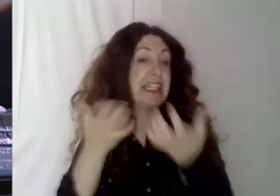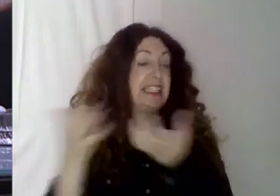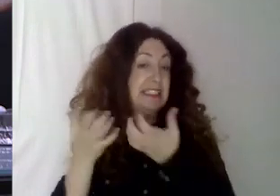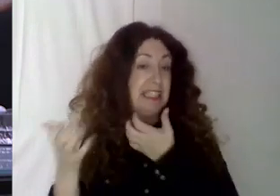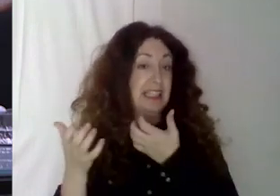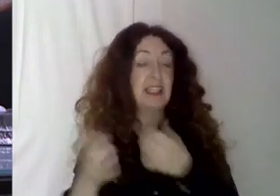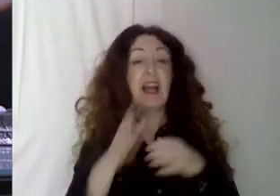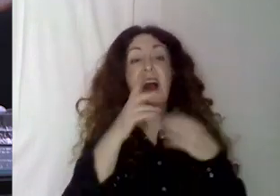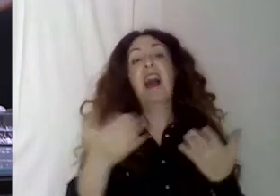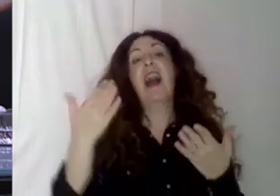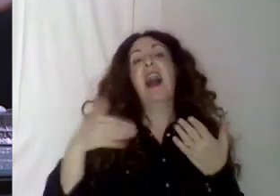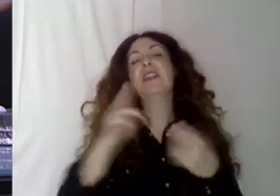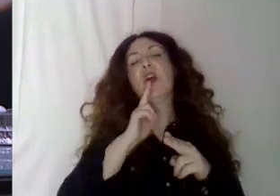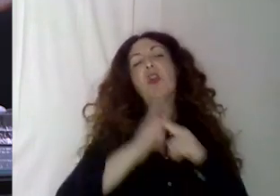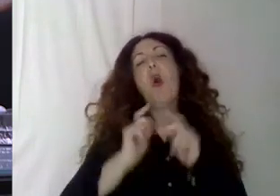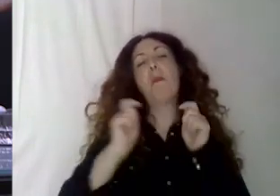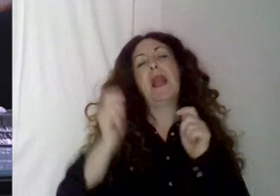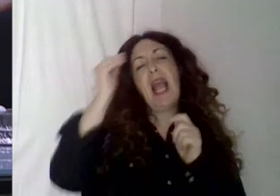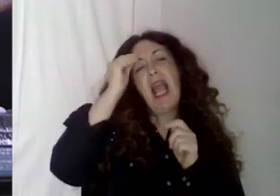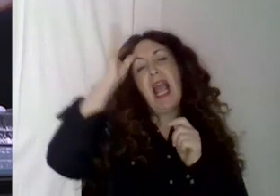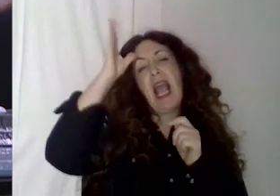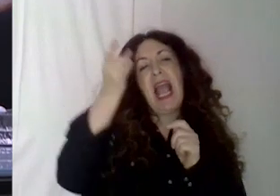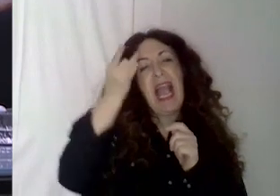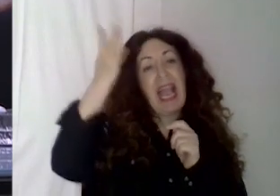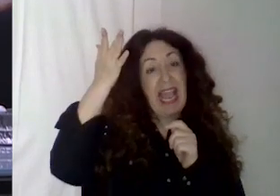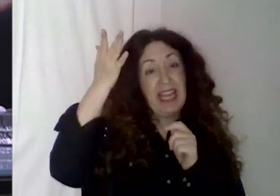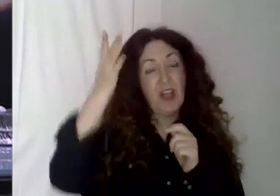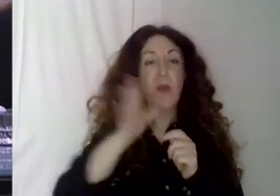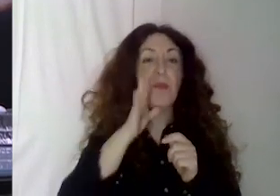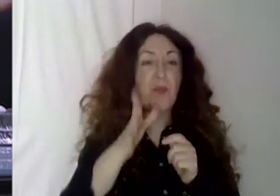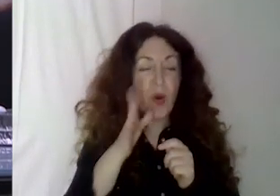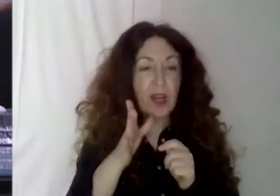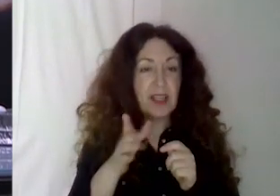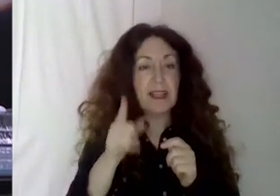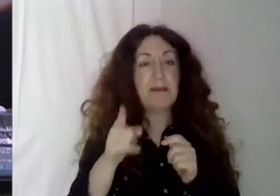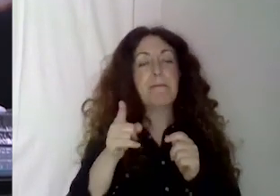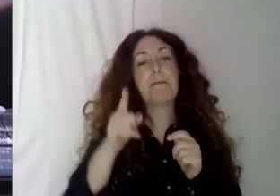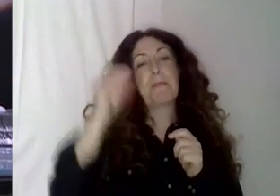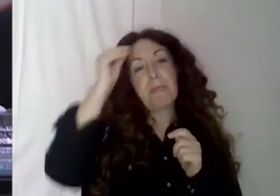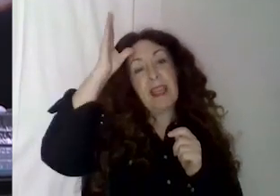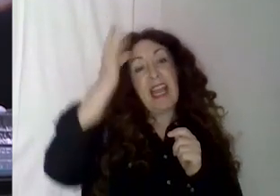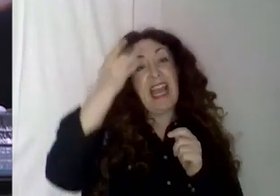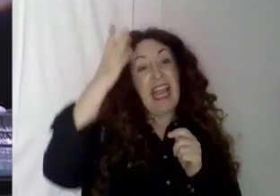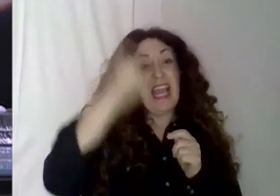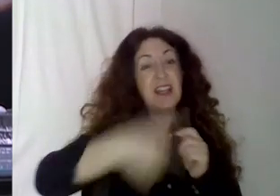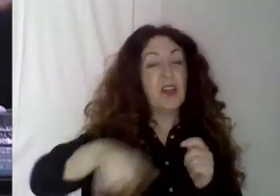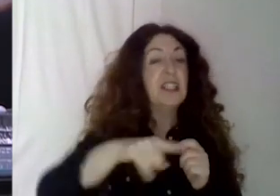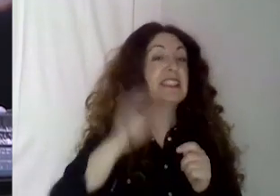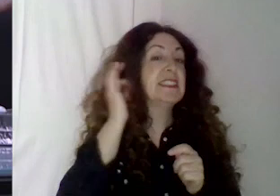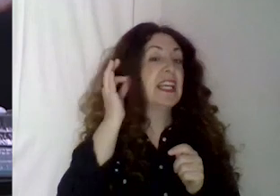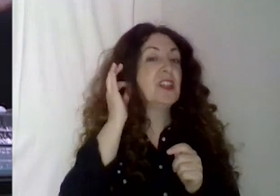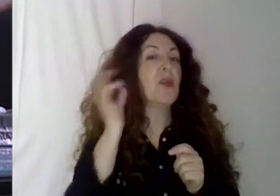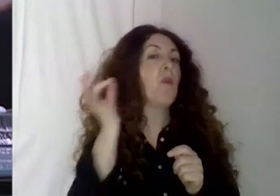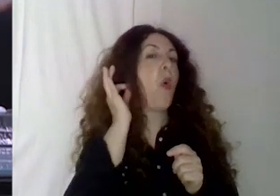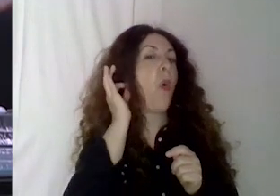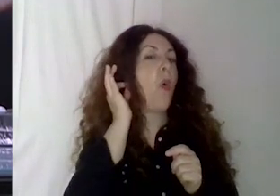conmigo, que nos excluye a todas, simplemente. Entonces, a partir de ahí, hombre, está bien pararse, pensárselo y decir, bueno, a lo mejor si nos excluye a todas,